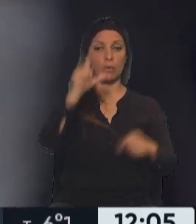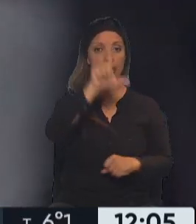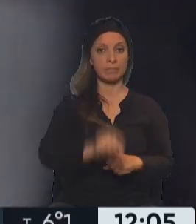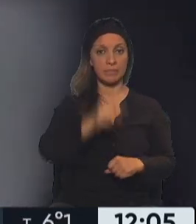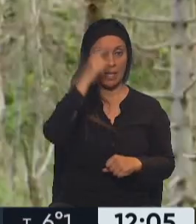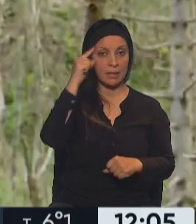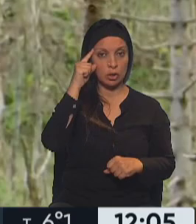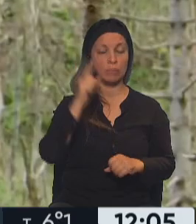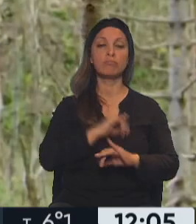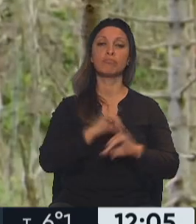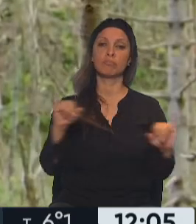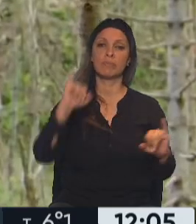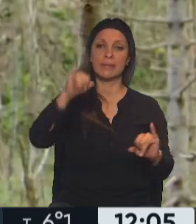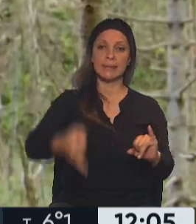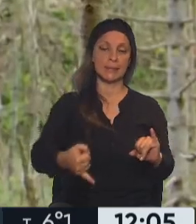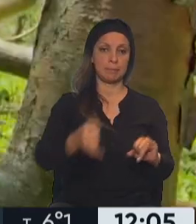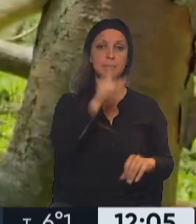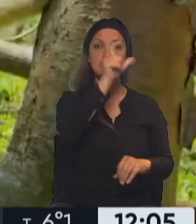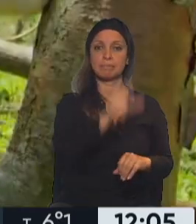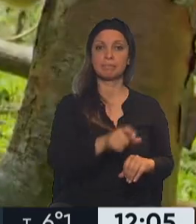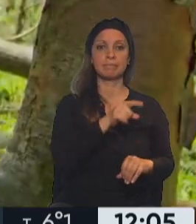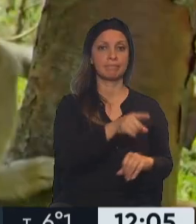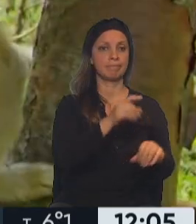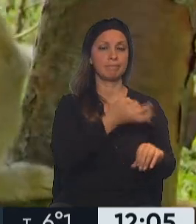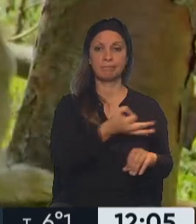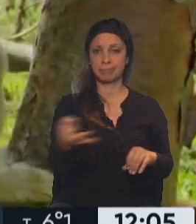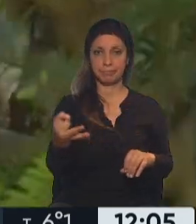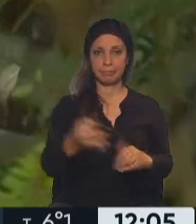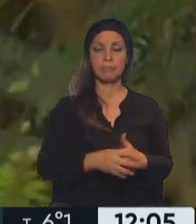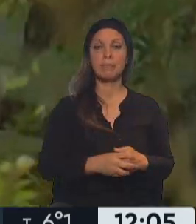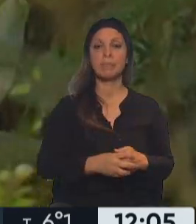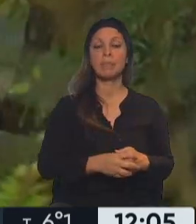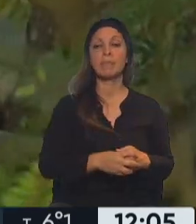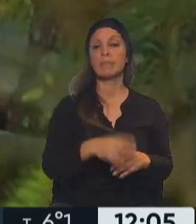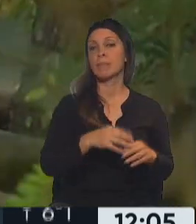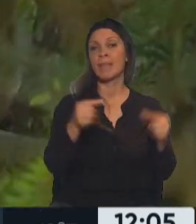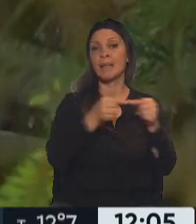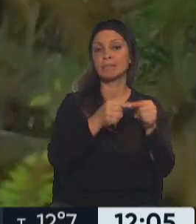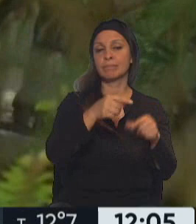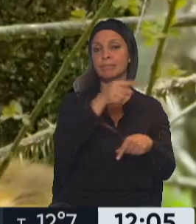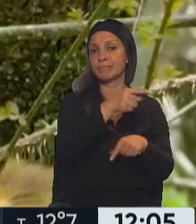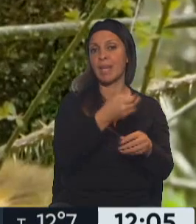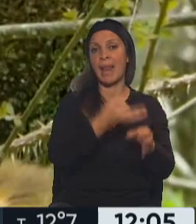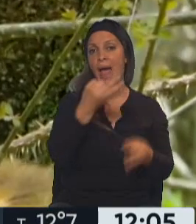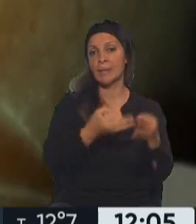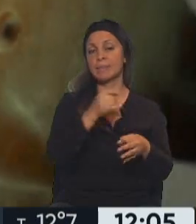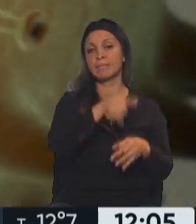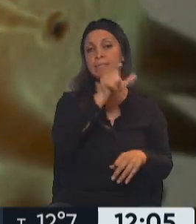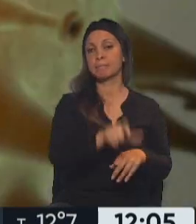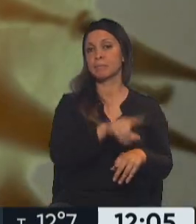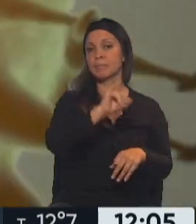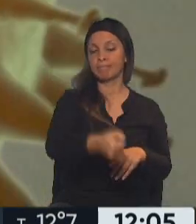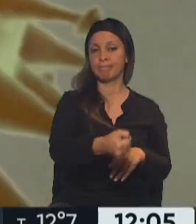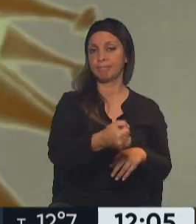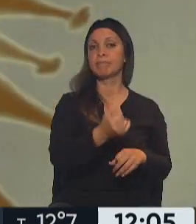se confirmó que se trata precisamente de esa patología. Según informó el PCR realizado días atrás, el paciente sospechado de tener la enfermedad dio